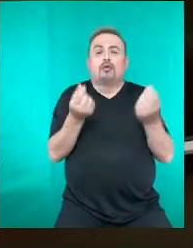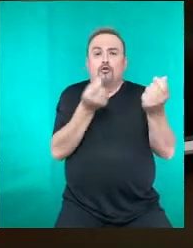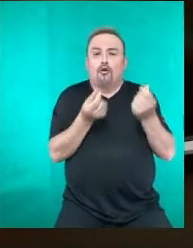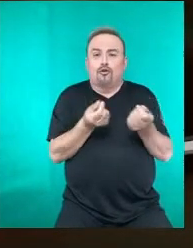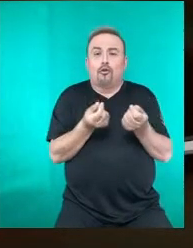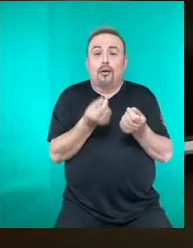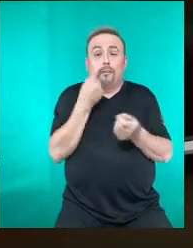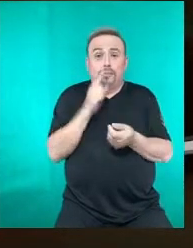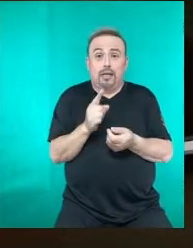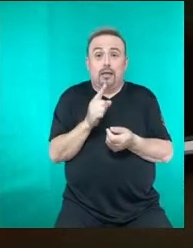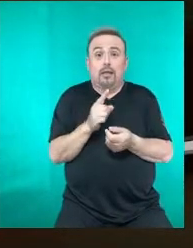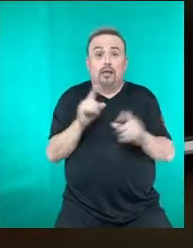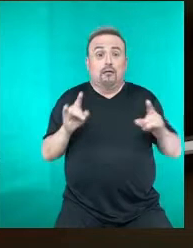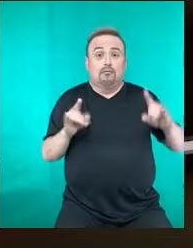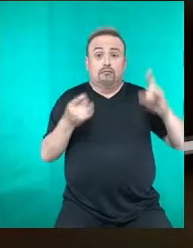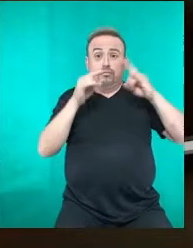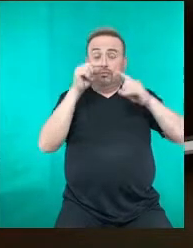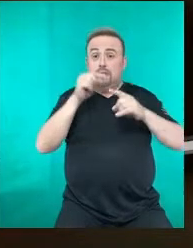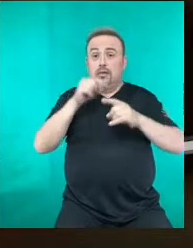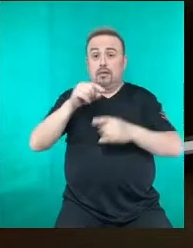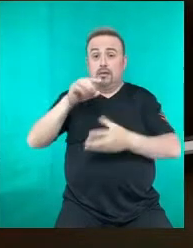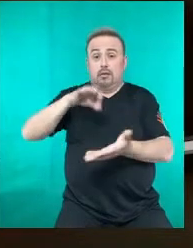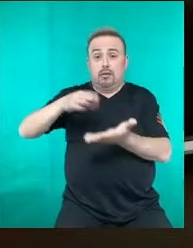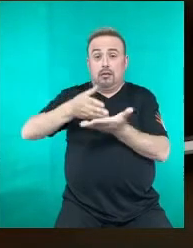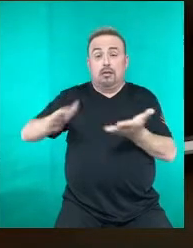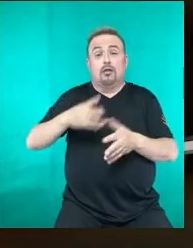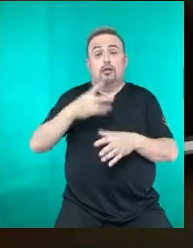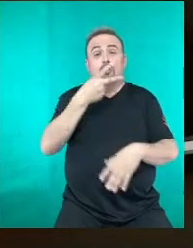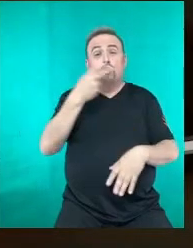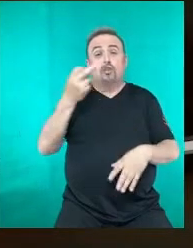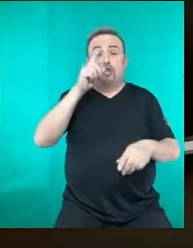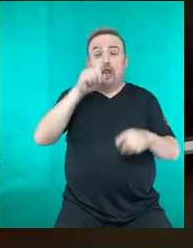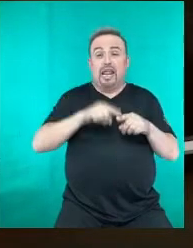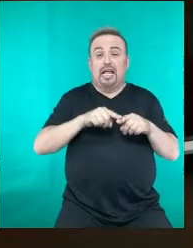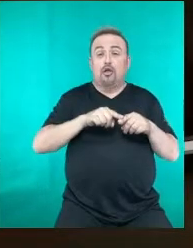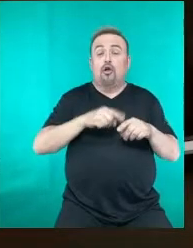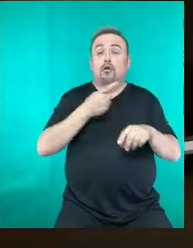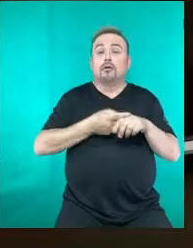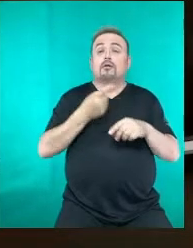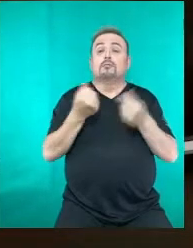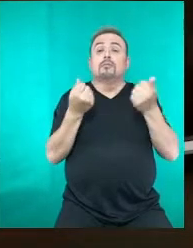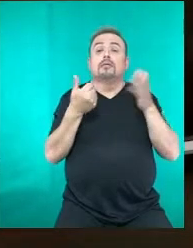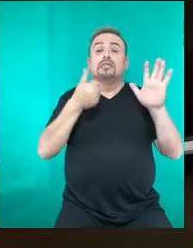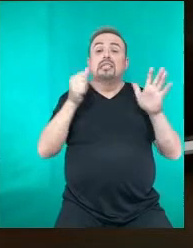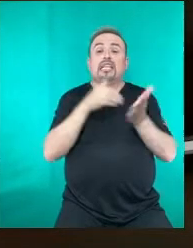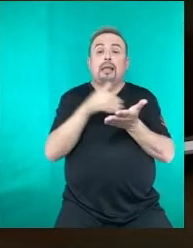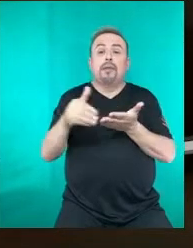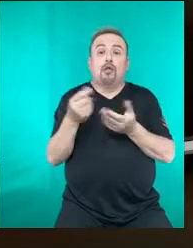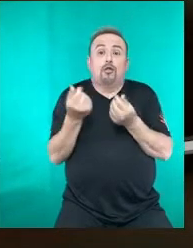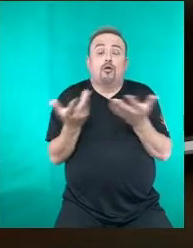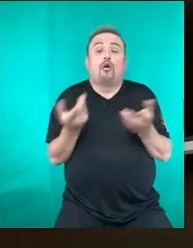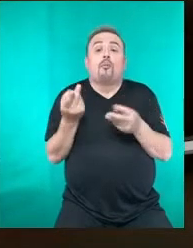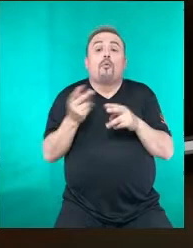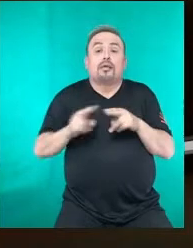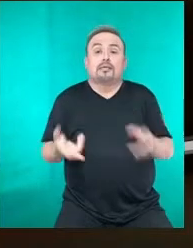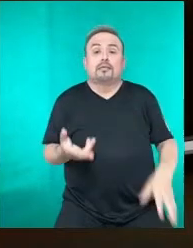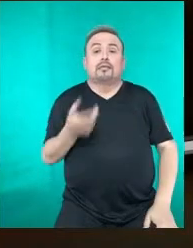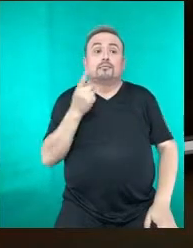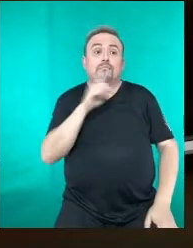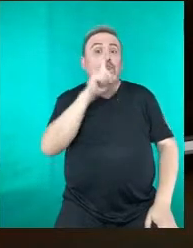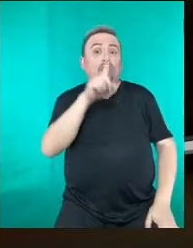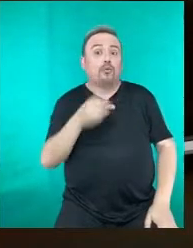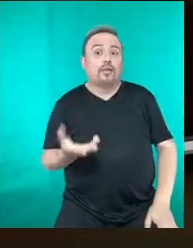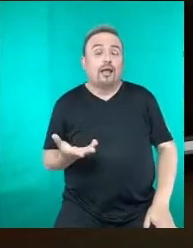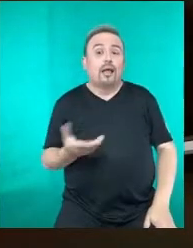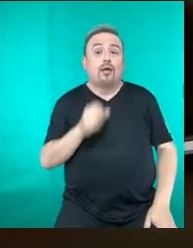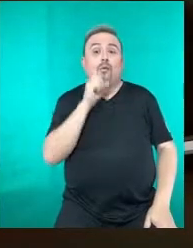embargo, construir una desalinizadora del orden de 200 litros por segundo en Arica cuesta $60 millones. ¿Cómo lo hacemos? Esa es la gran pregunta. ¿Cuál sería el